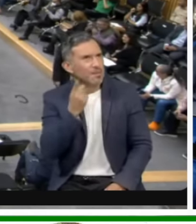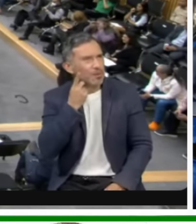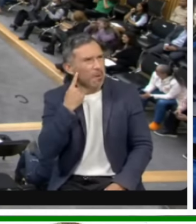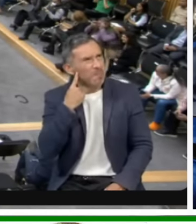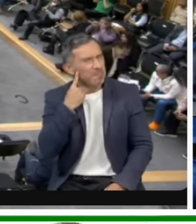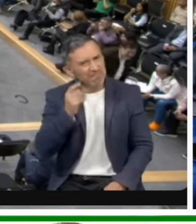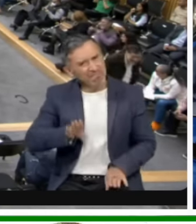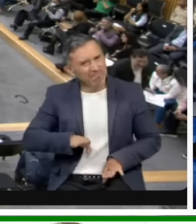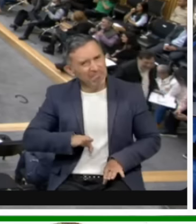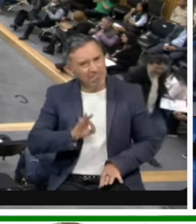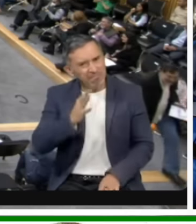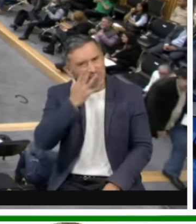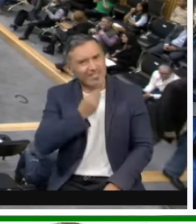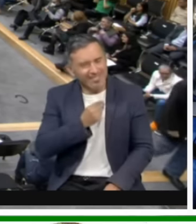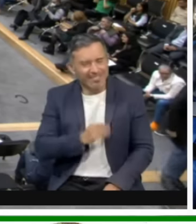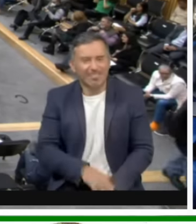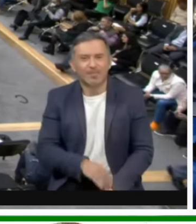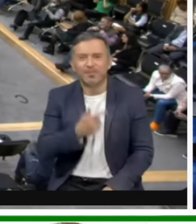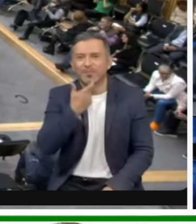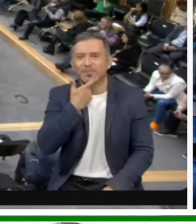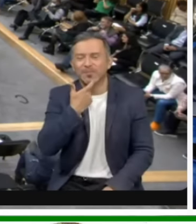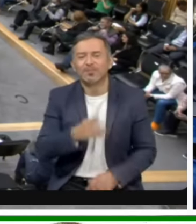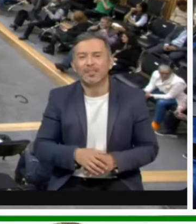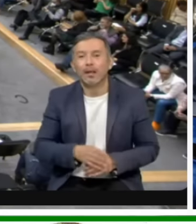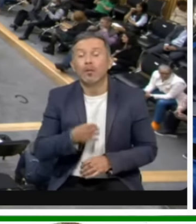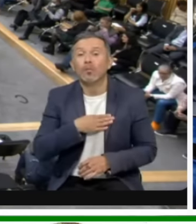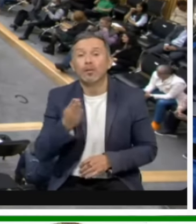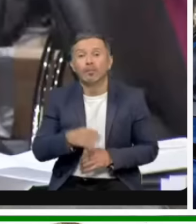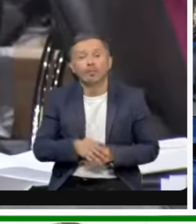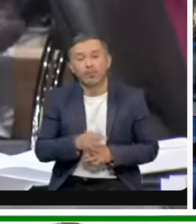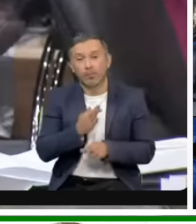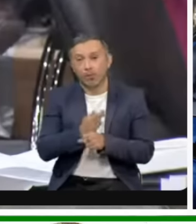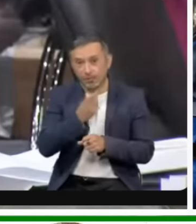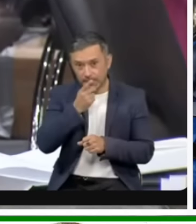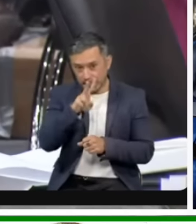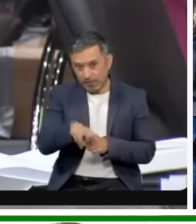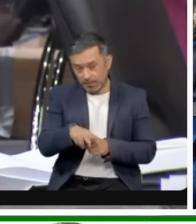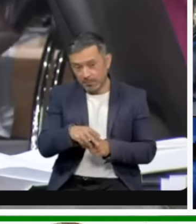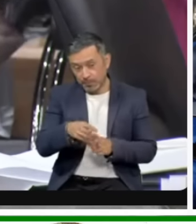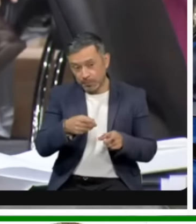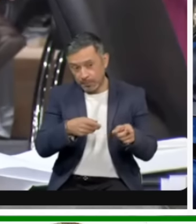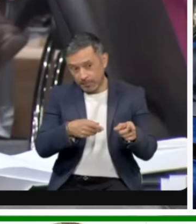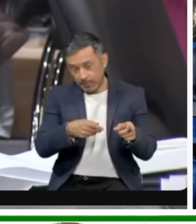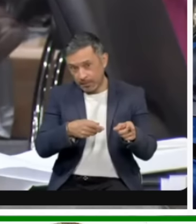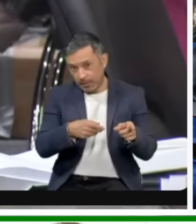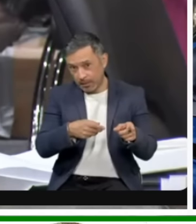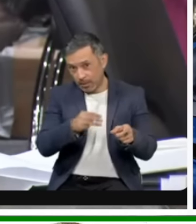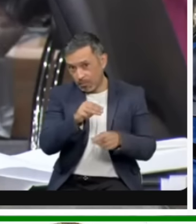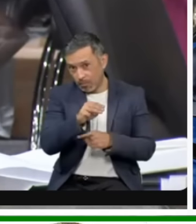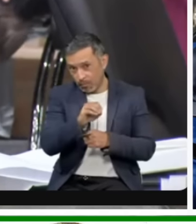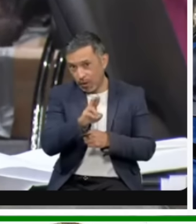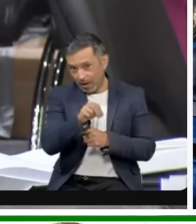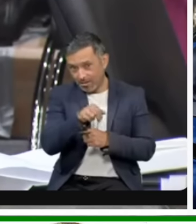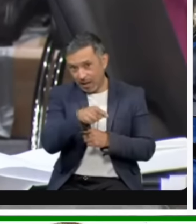bien bueno eh solamente para decir que efectivamente yo con el compañero de morena pues si no